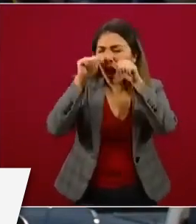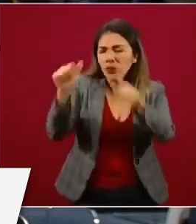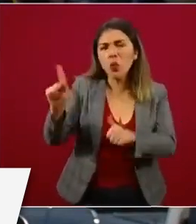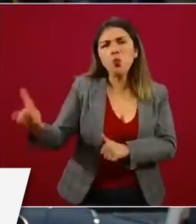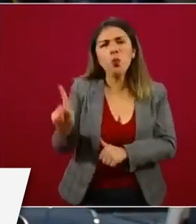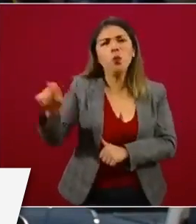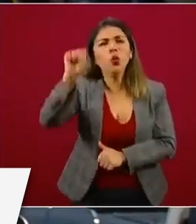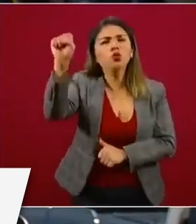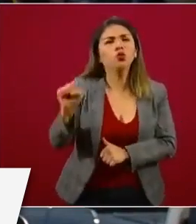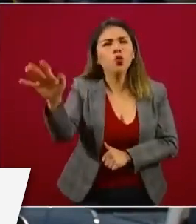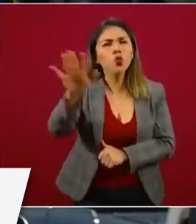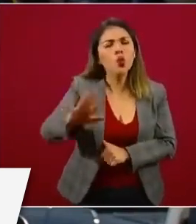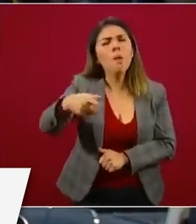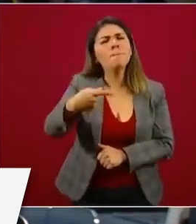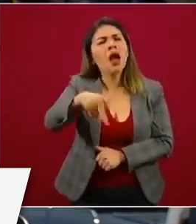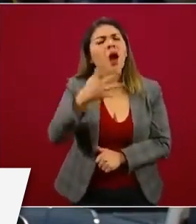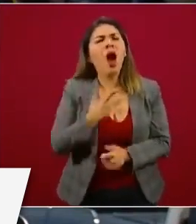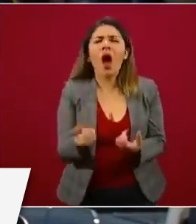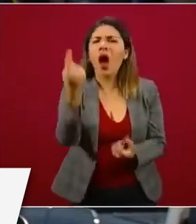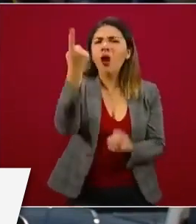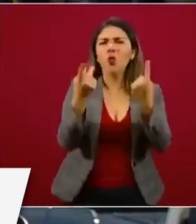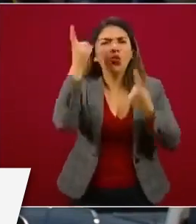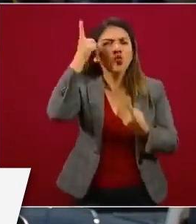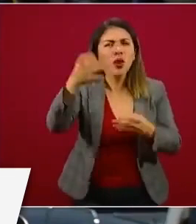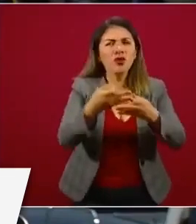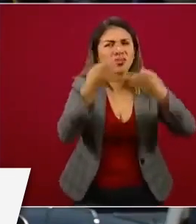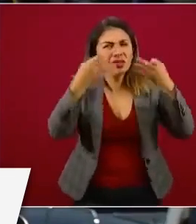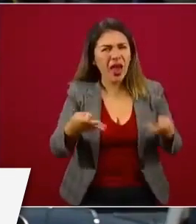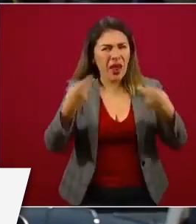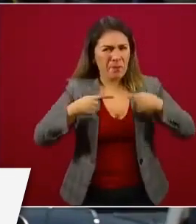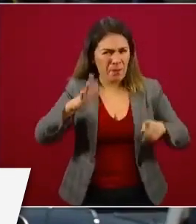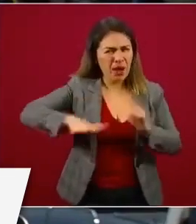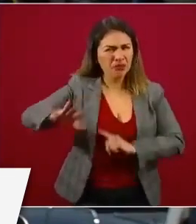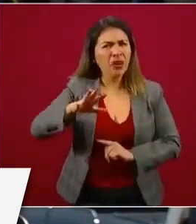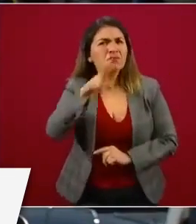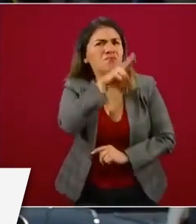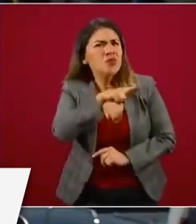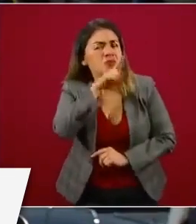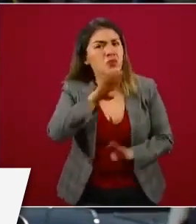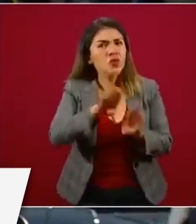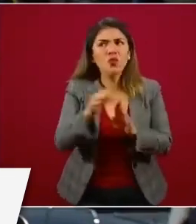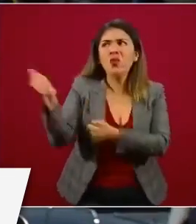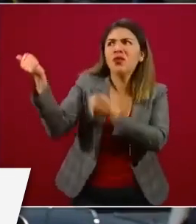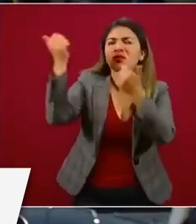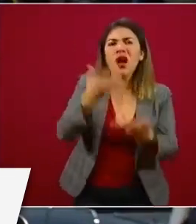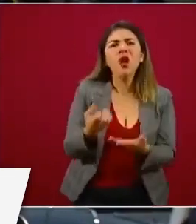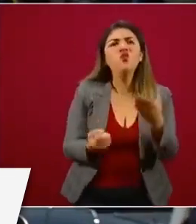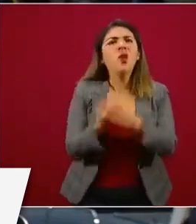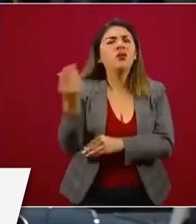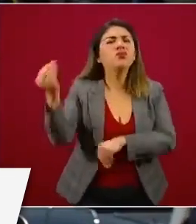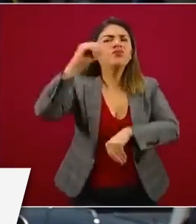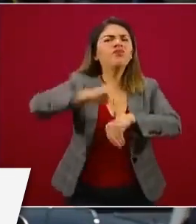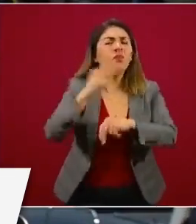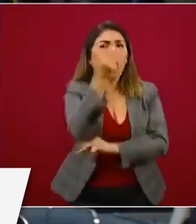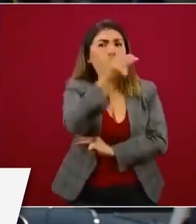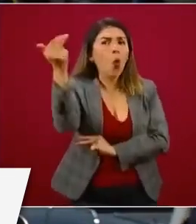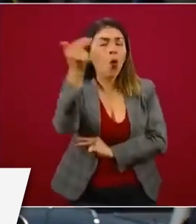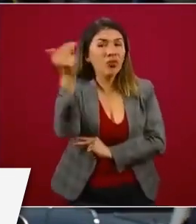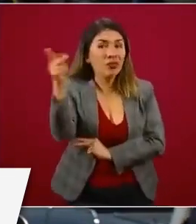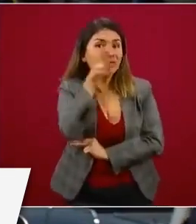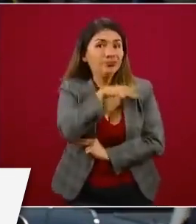personas de las comunidades que están preocupadas por que lleguen consorcios hoteleros a esta zona